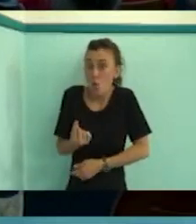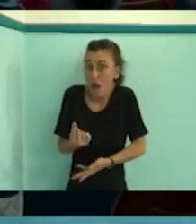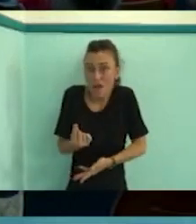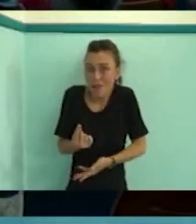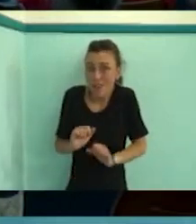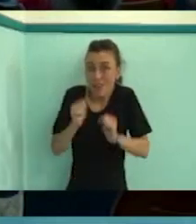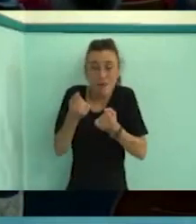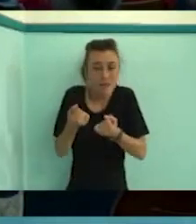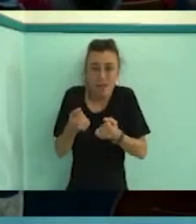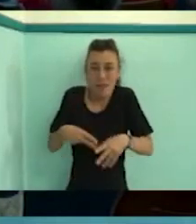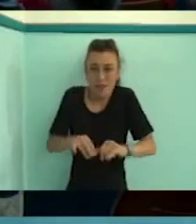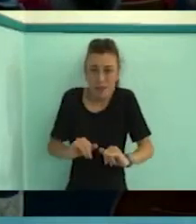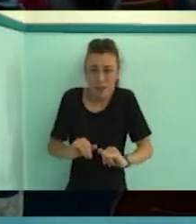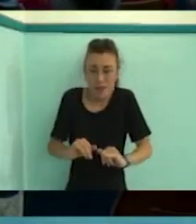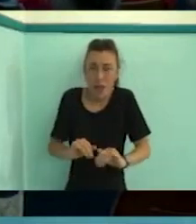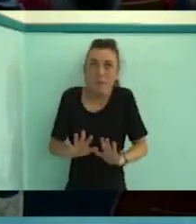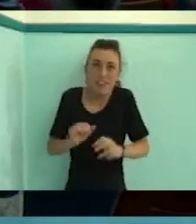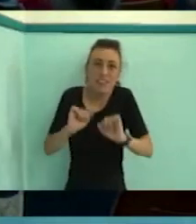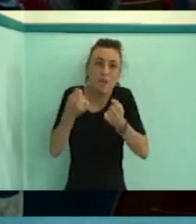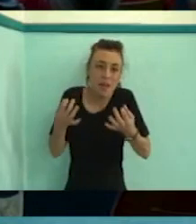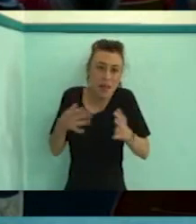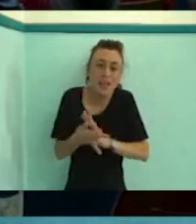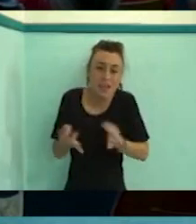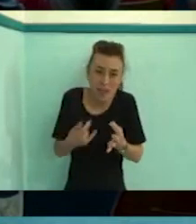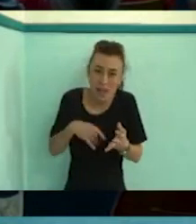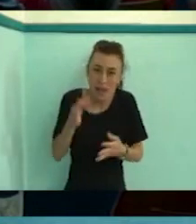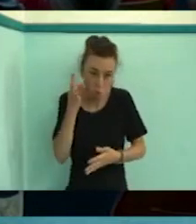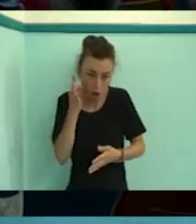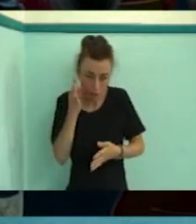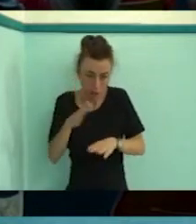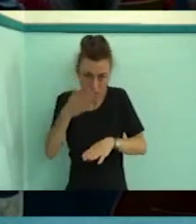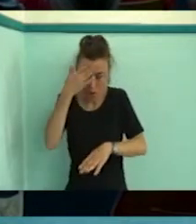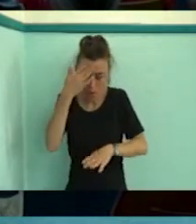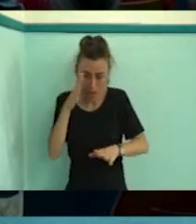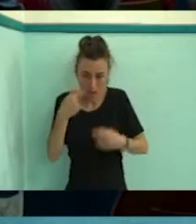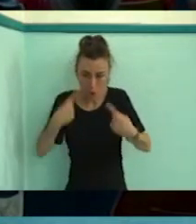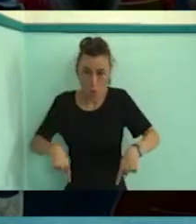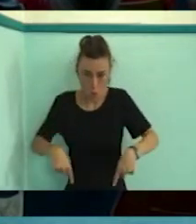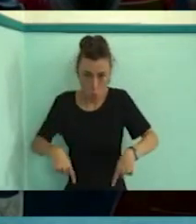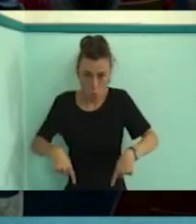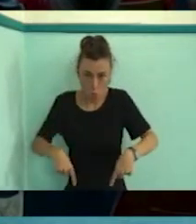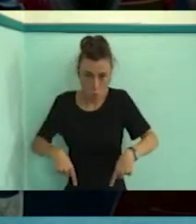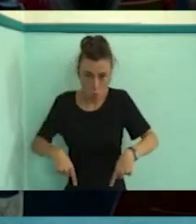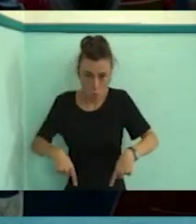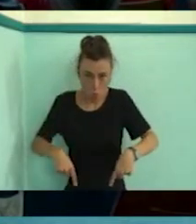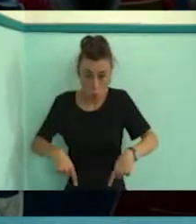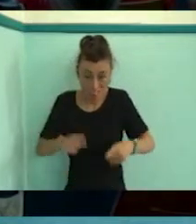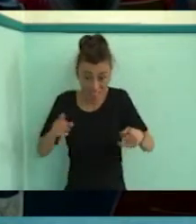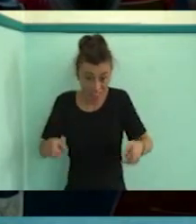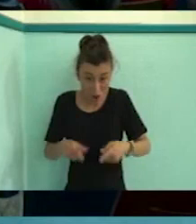salve es decir en el sentido de las mujeres principalmente tengan el cuerpo que tengan quieren